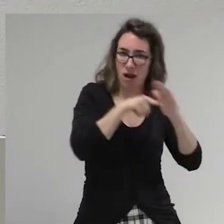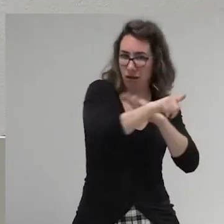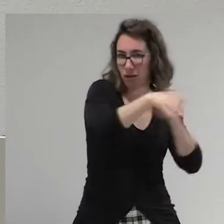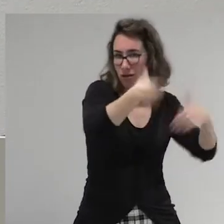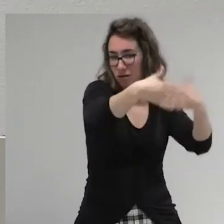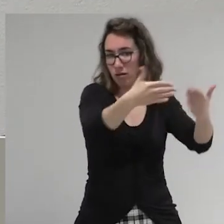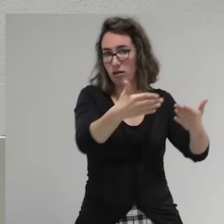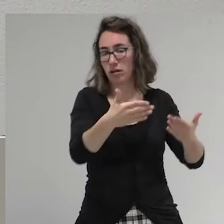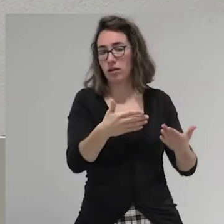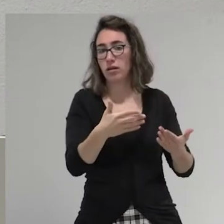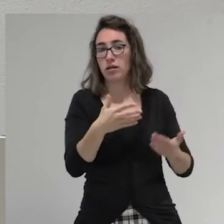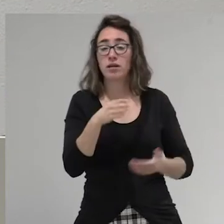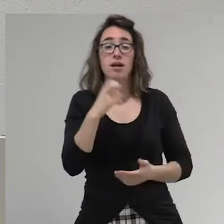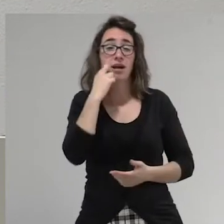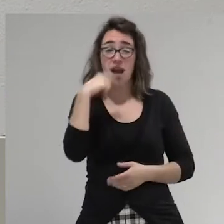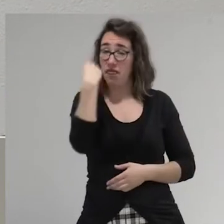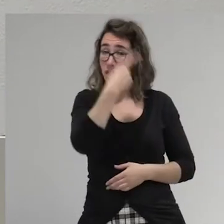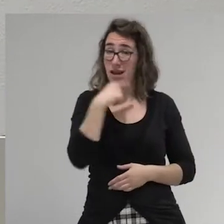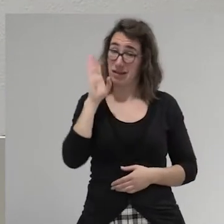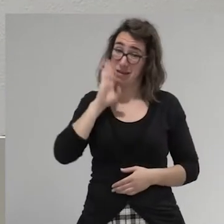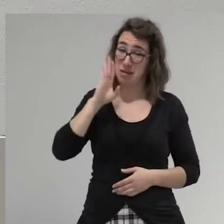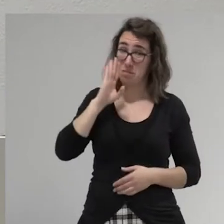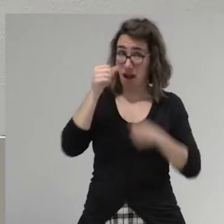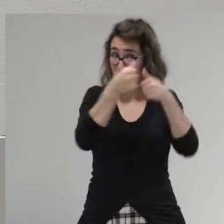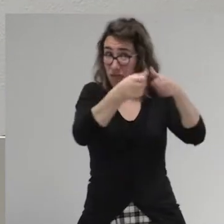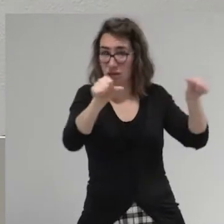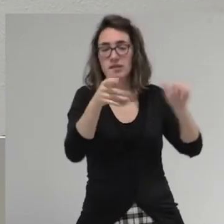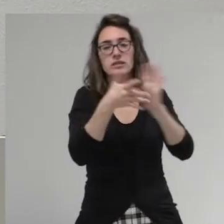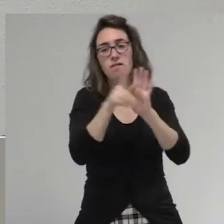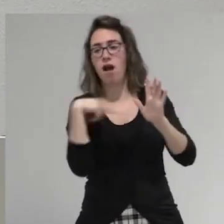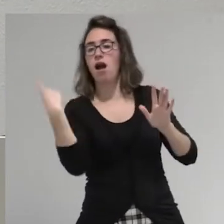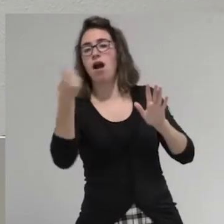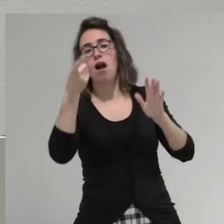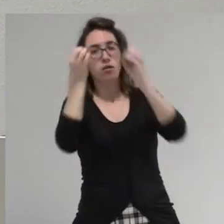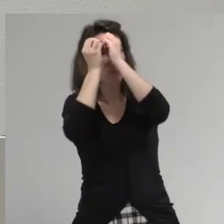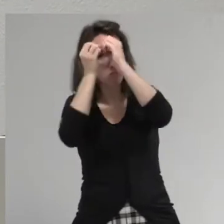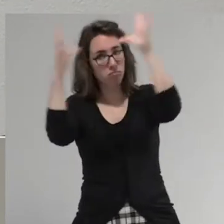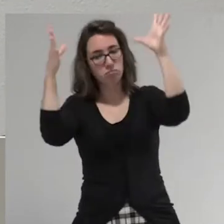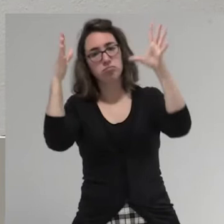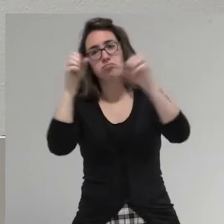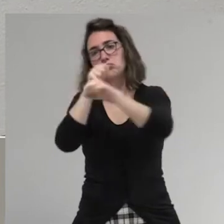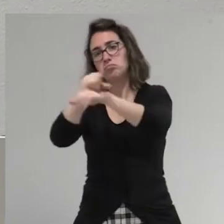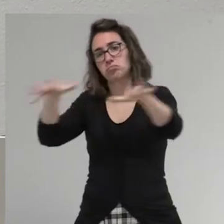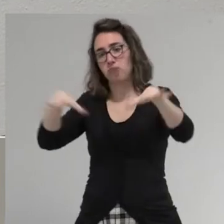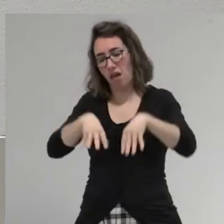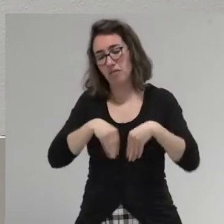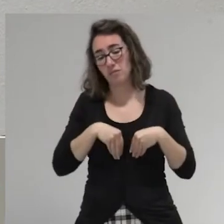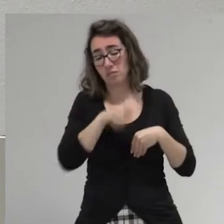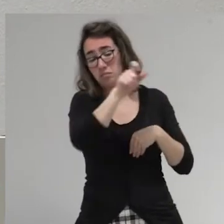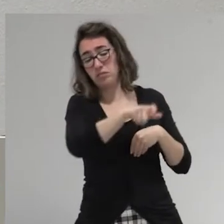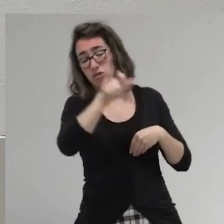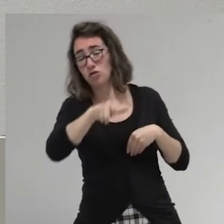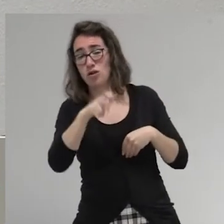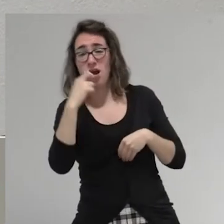La criminalización racial se define como la creencia extendida de que algunas personas racialmente definidas, en este